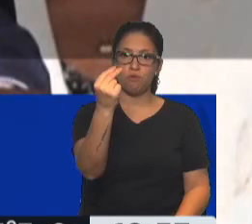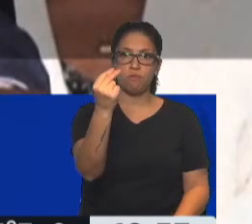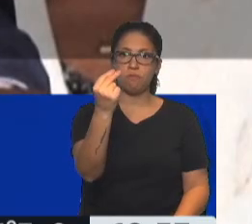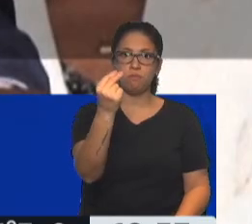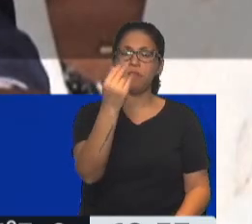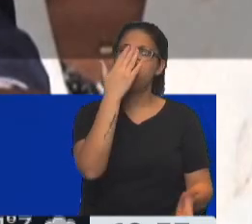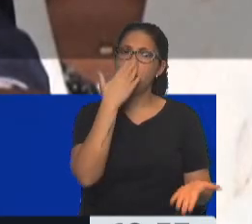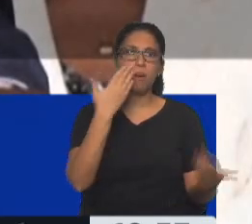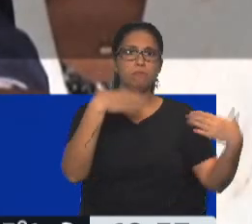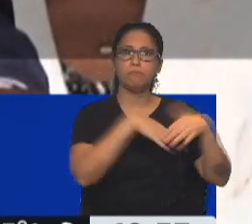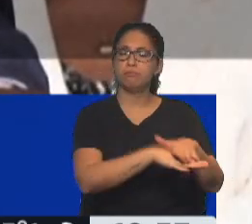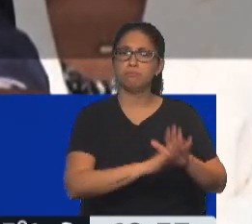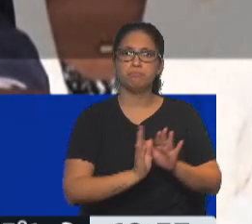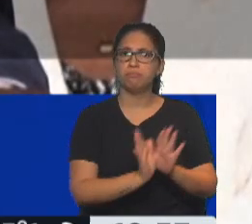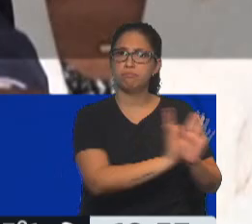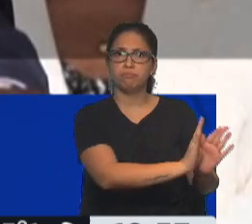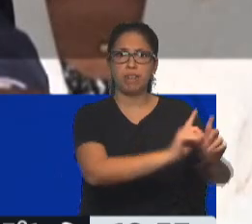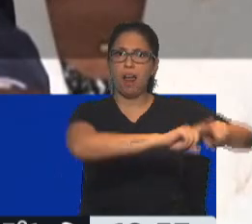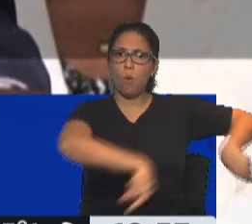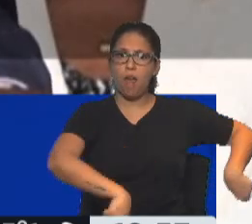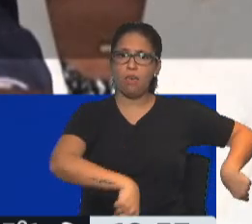the 2024 Finance Bill,